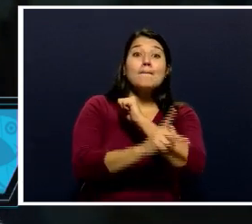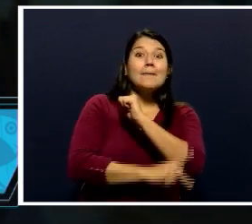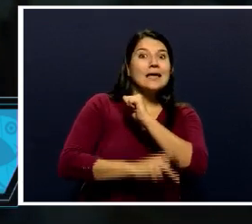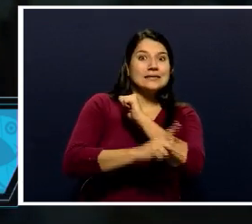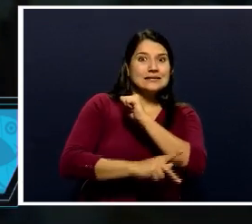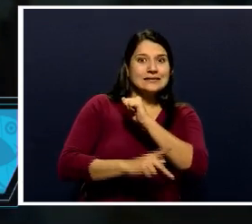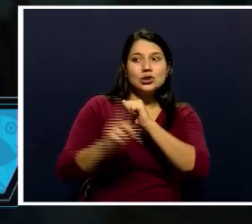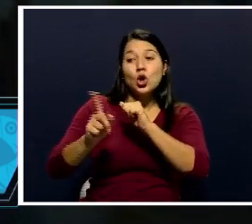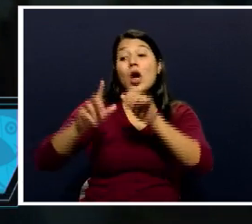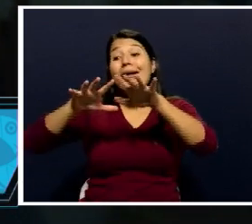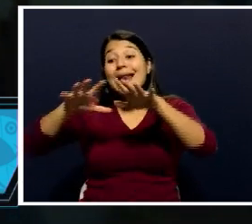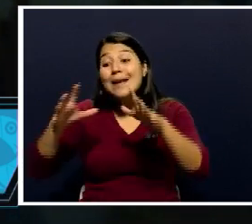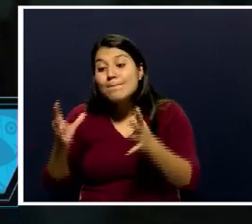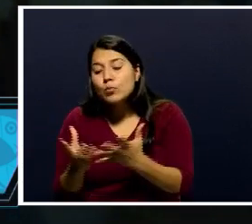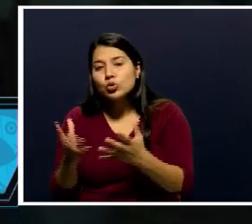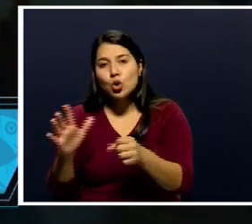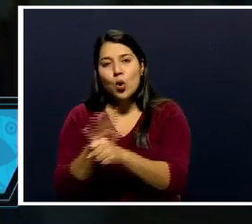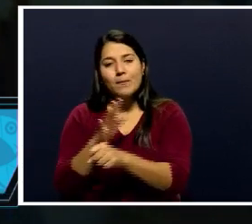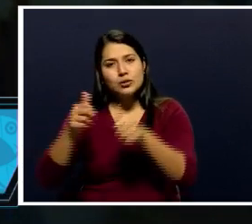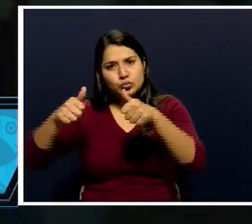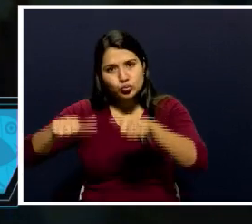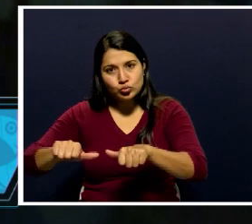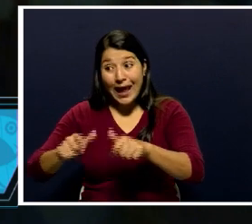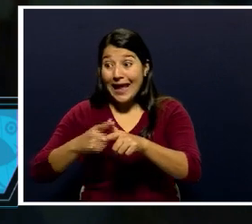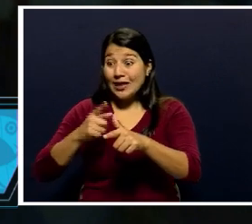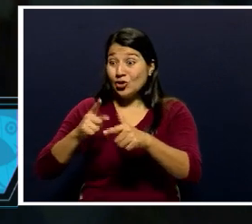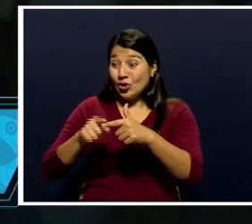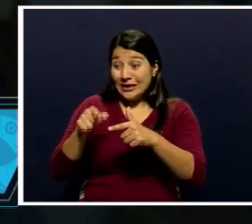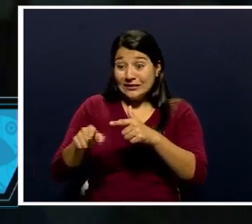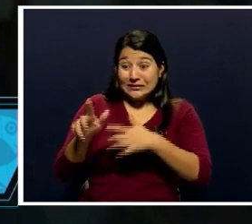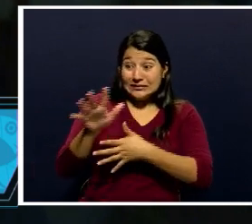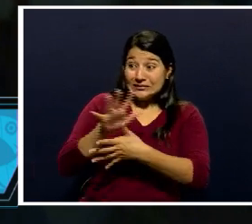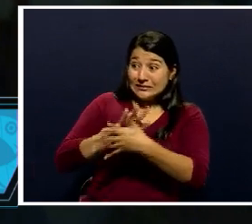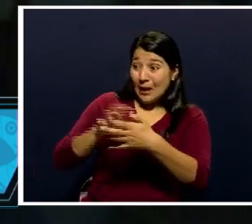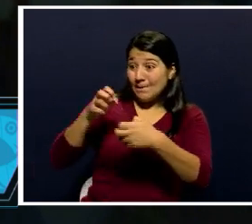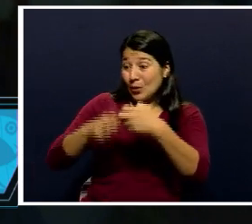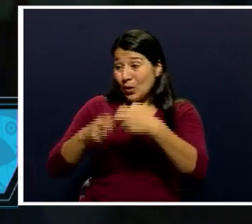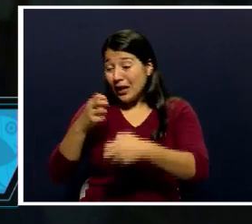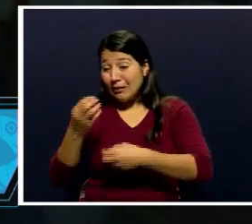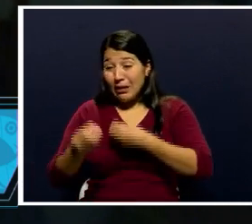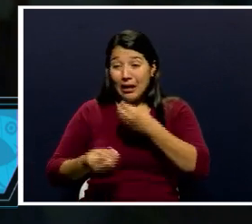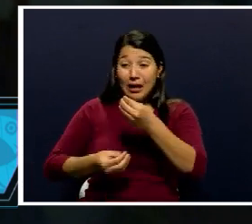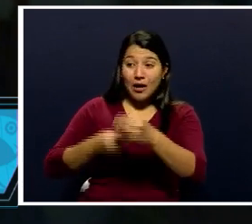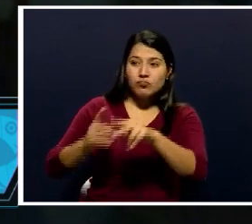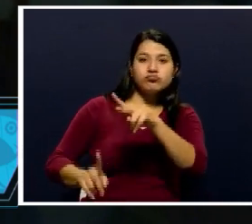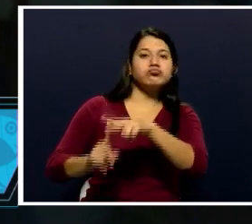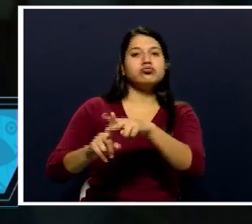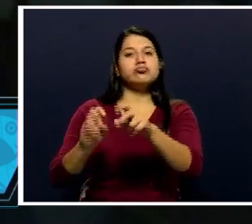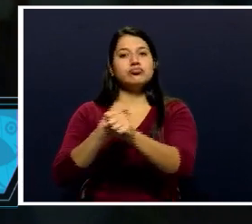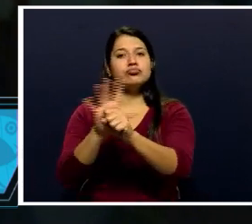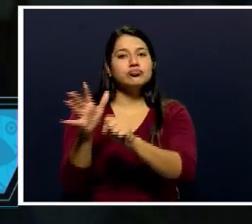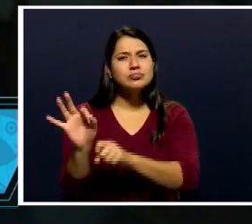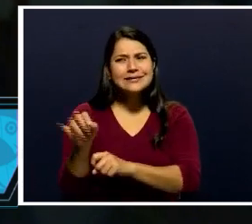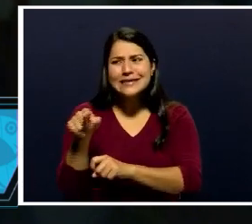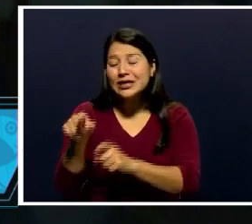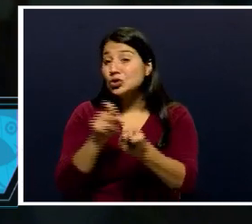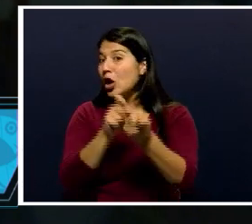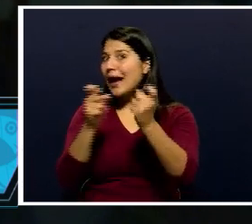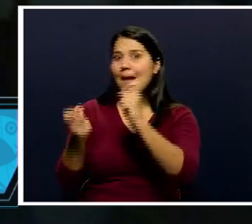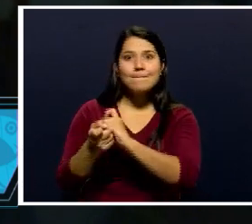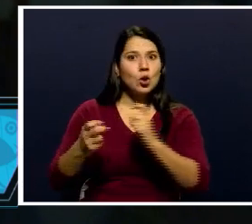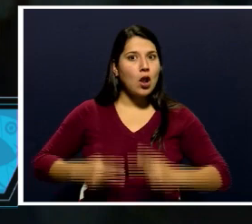momento llega el SARS-CoV-2, este virus que trastornó las vidas de todos los humanos en